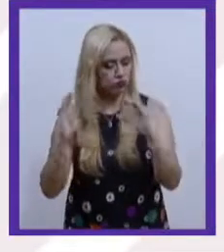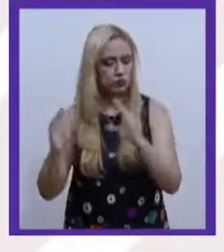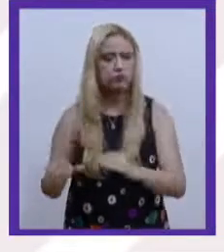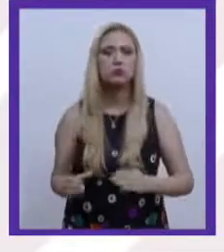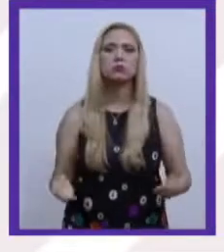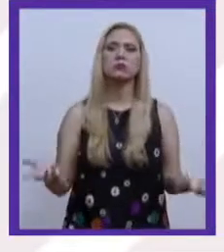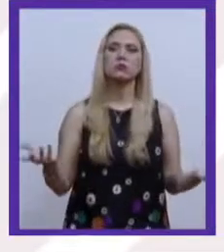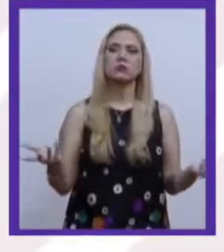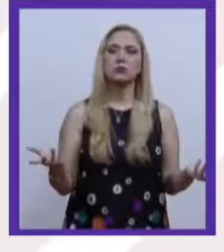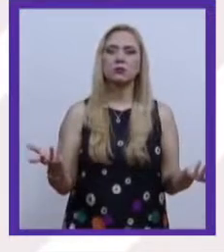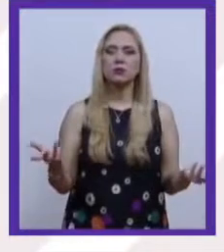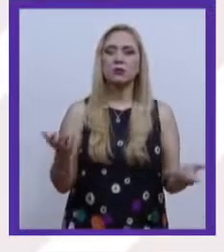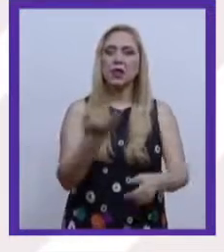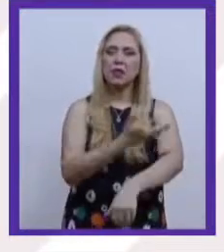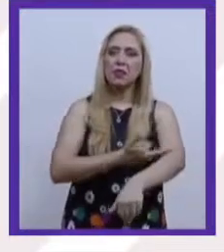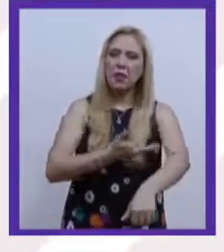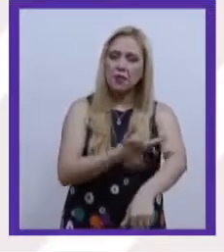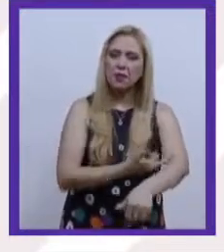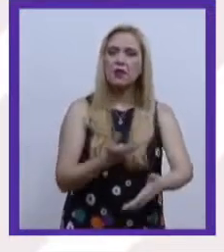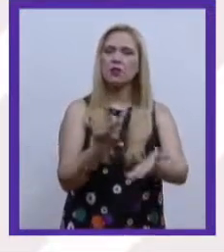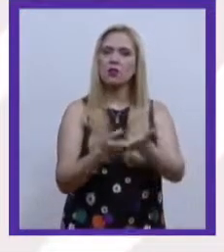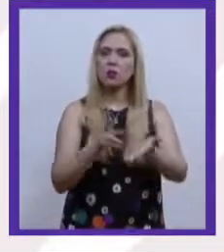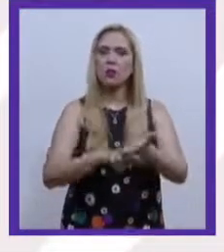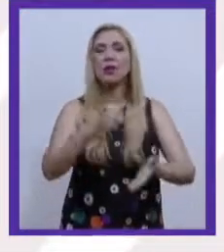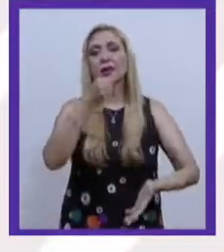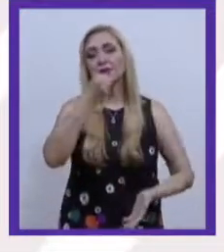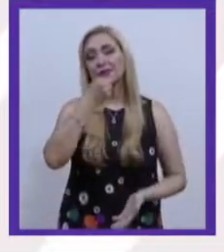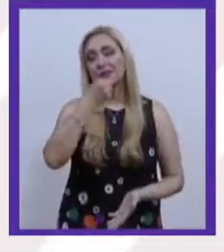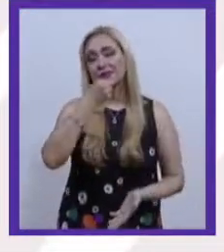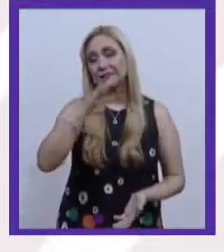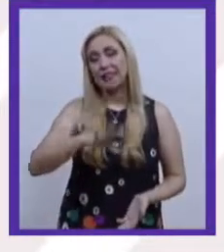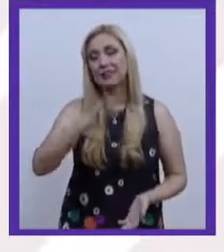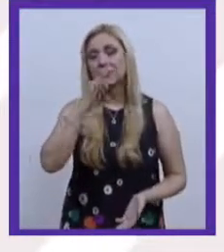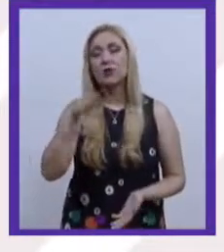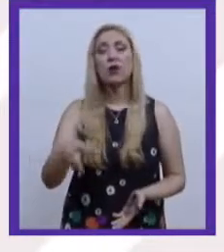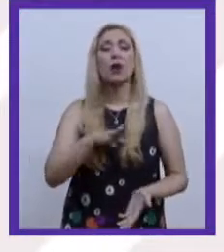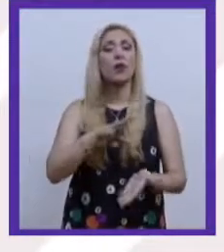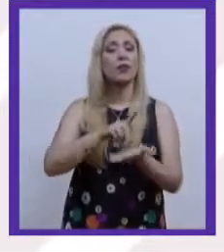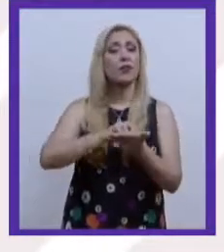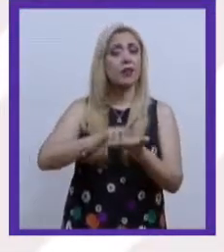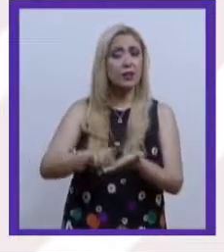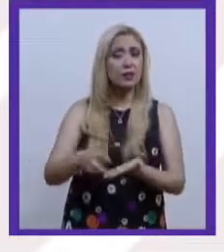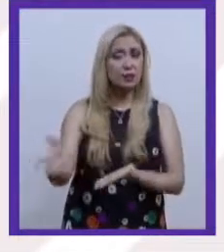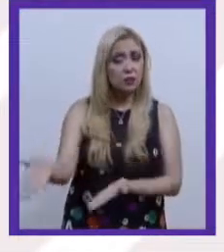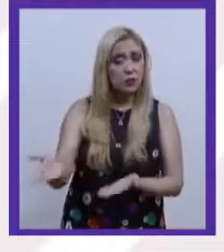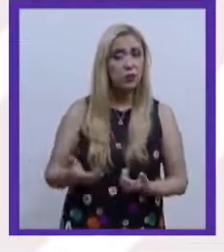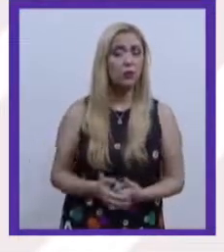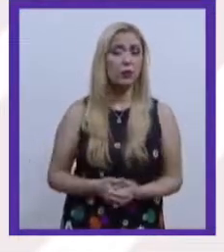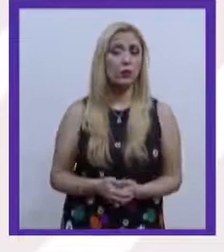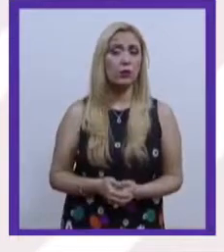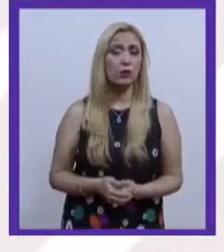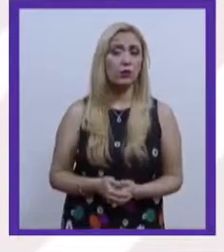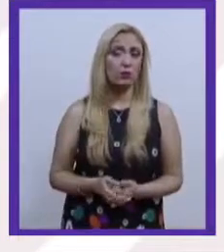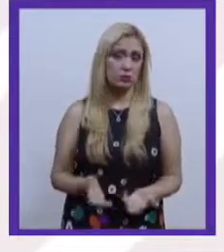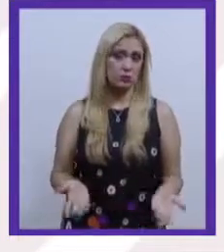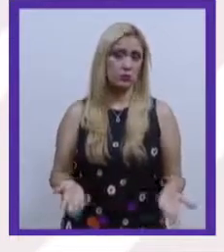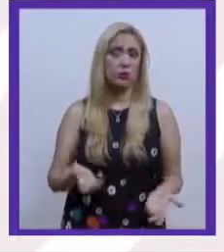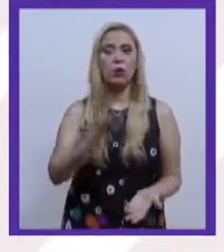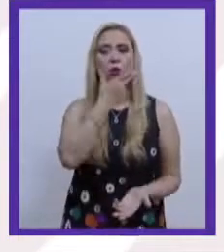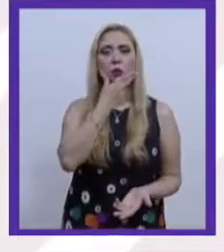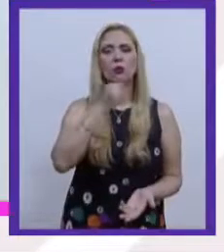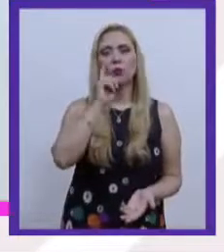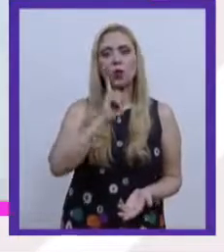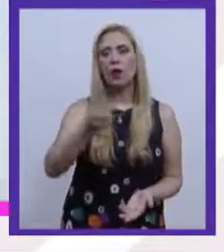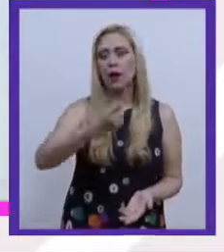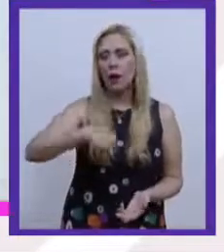digamos, por la tarde, porque esos niños y niñas tienen derecho a esos cuidados, ¿no? Y efectivamente, los hombres y las